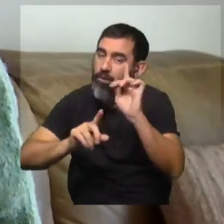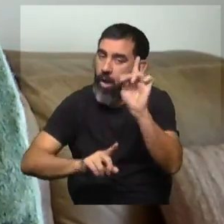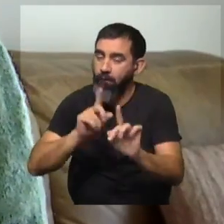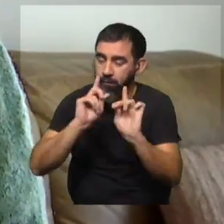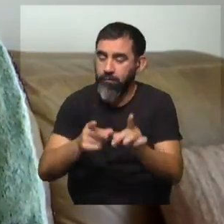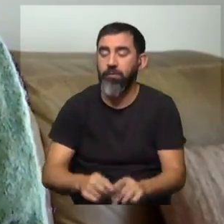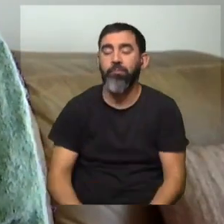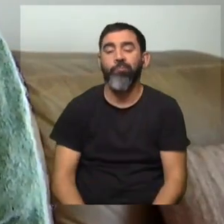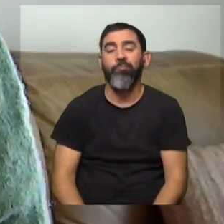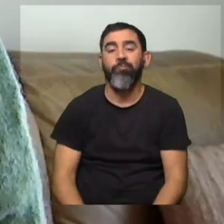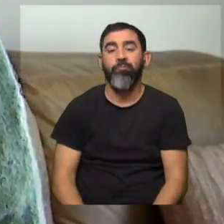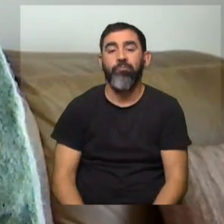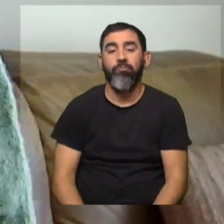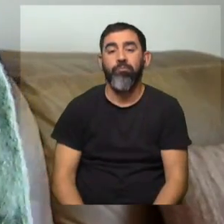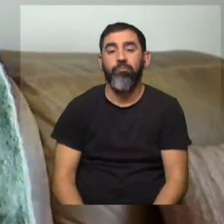incluso más